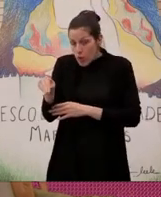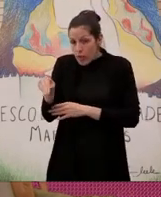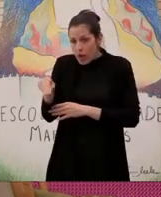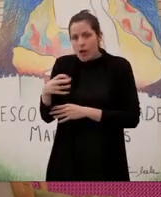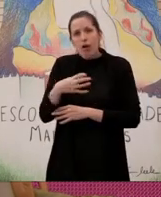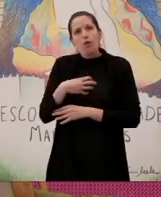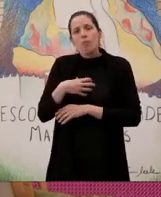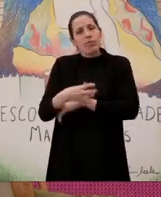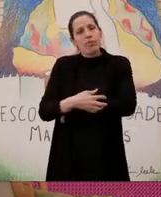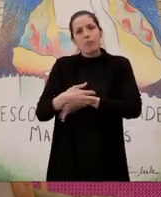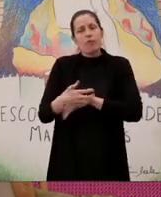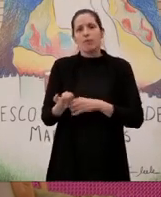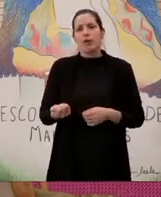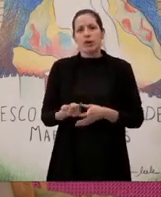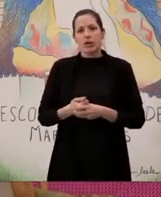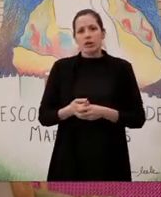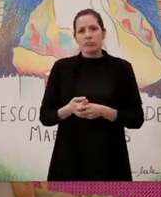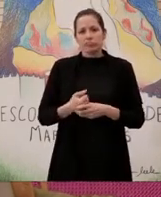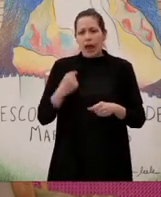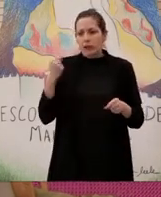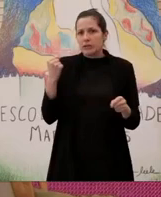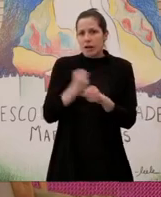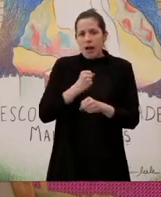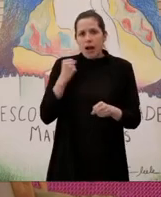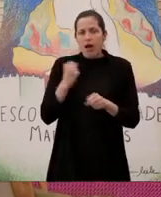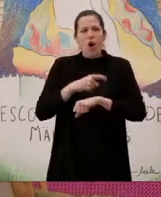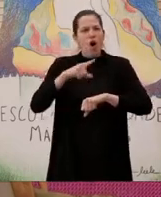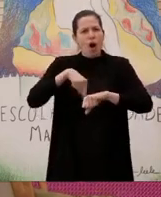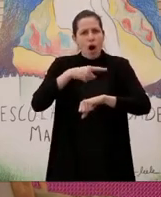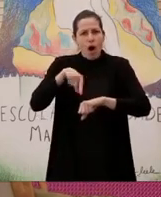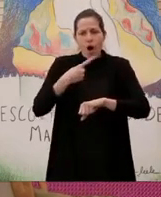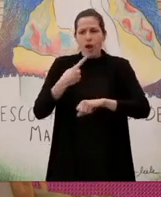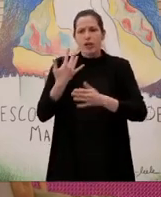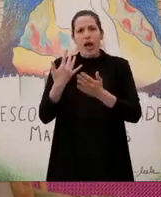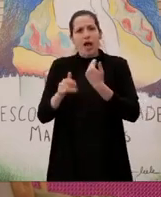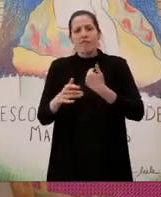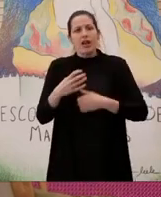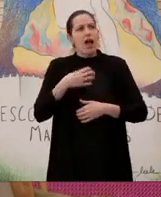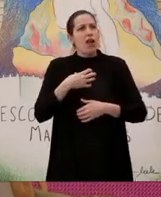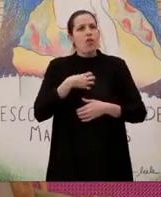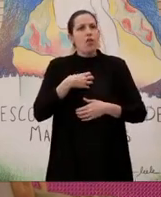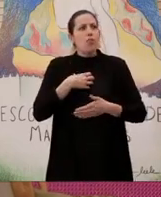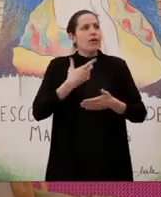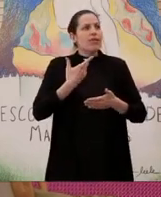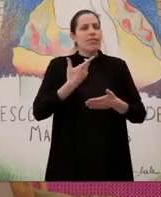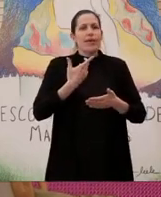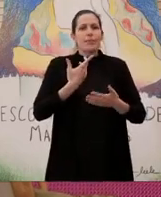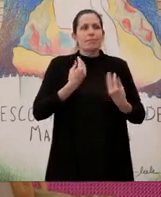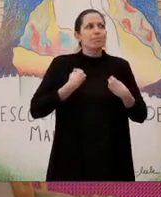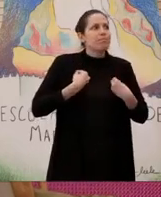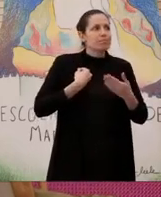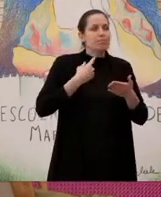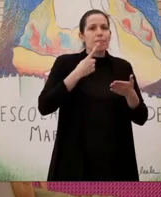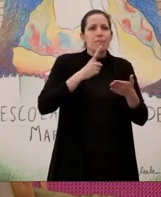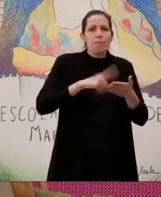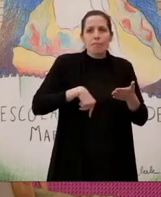que esté currando x horas a la semana y que no pueda pagar un mes como está aconteciendo Y está aconteciendo pues a complicidad